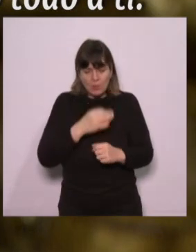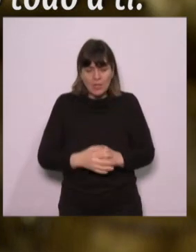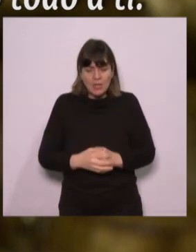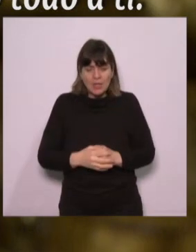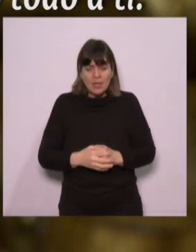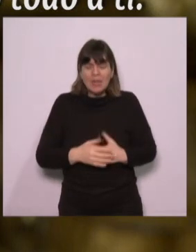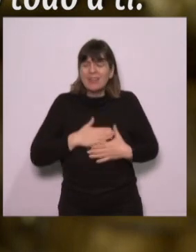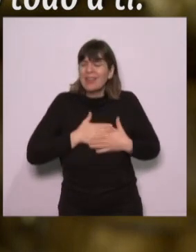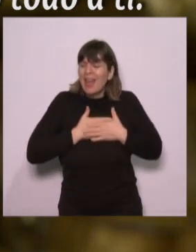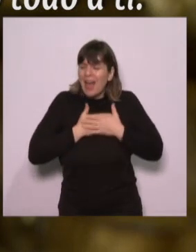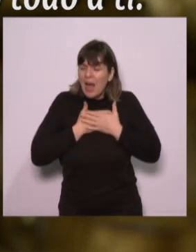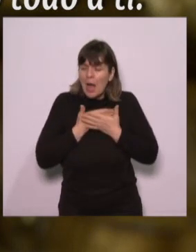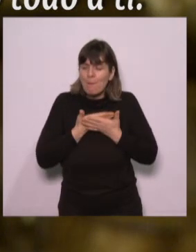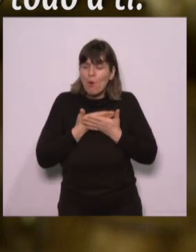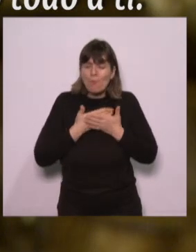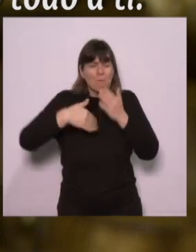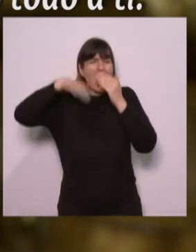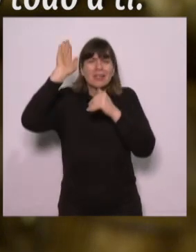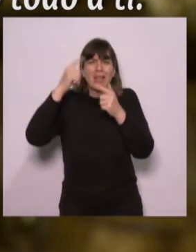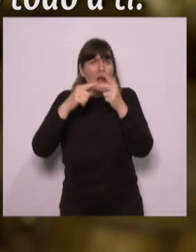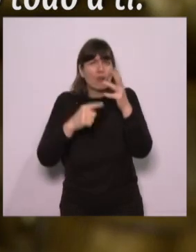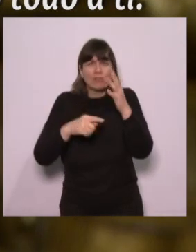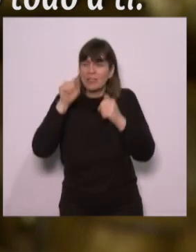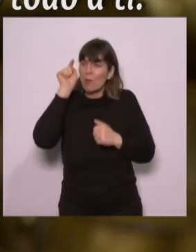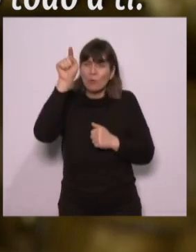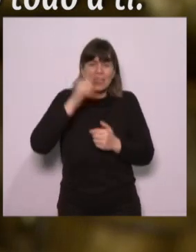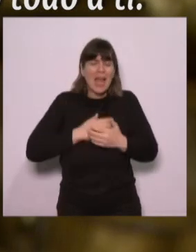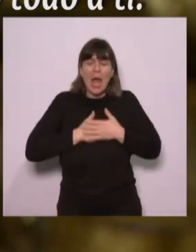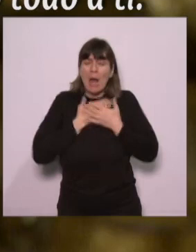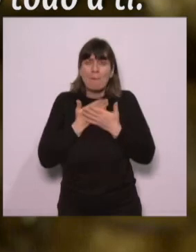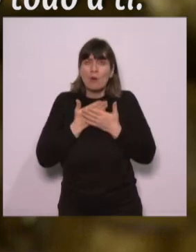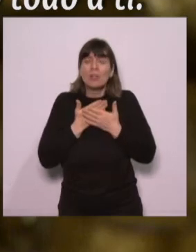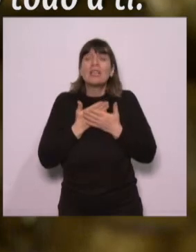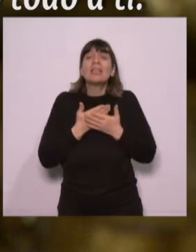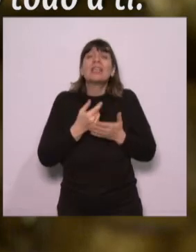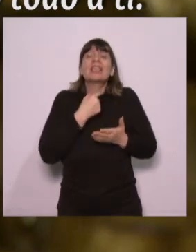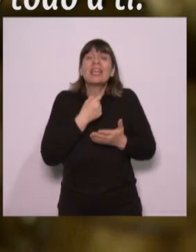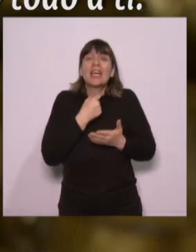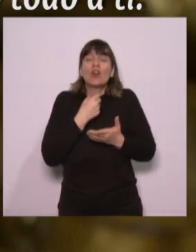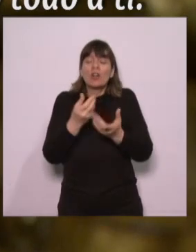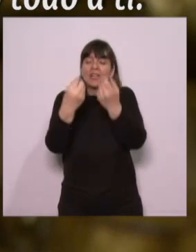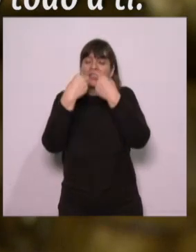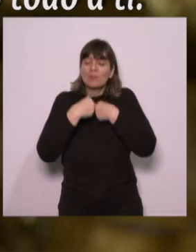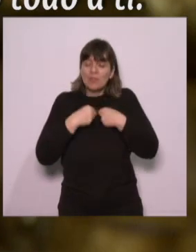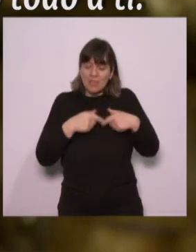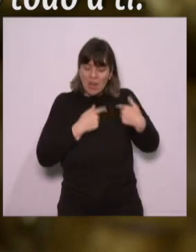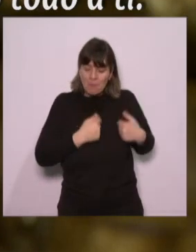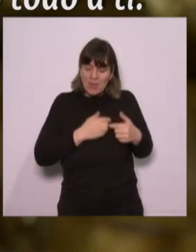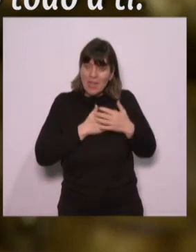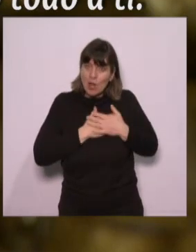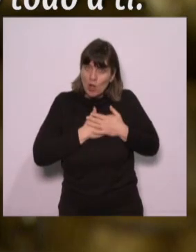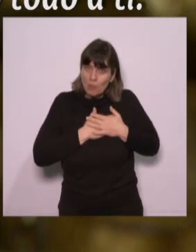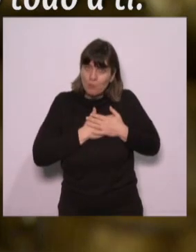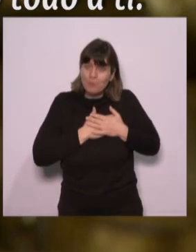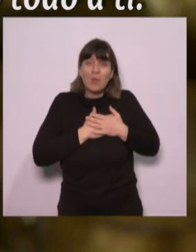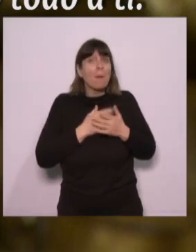Te amo sobre todas las cosas y deseo recibirte en mi interior, pero como ahora